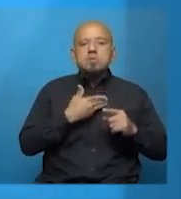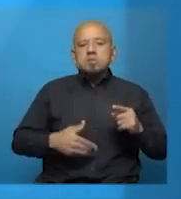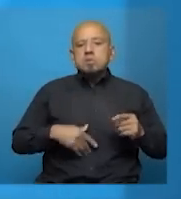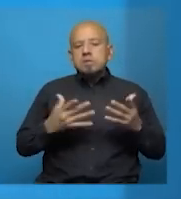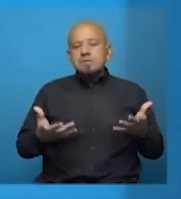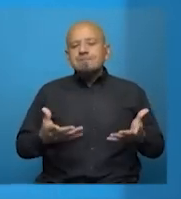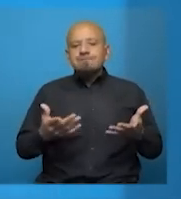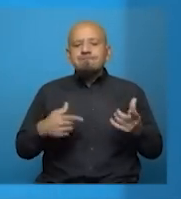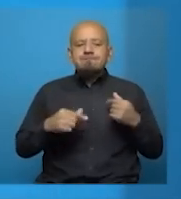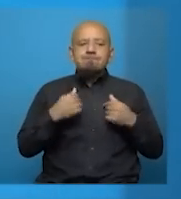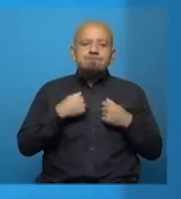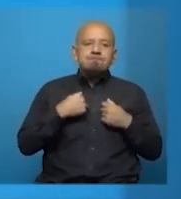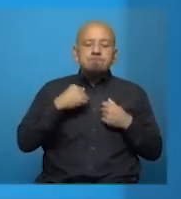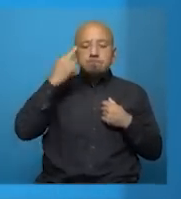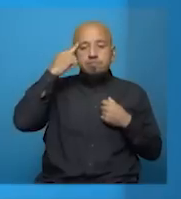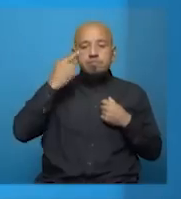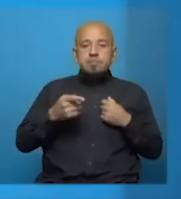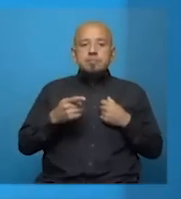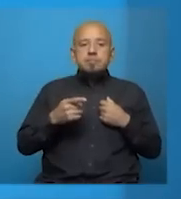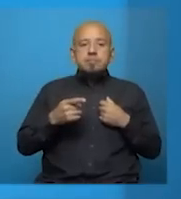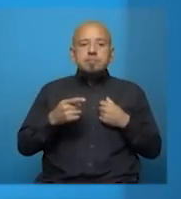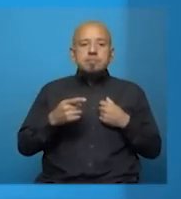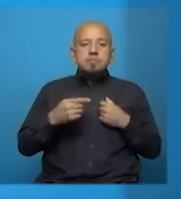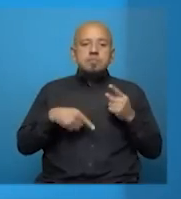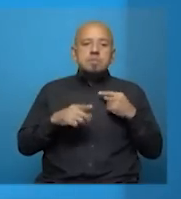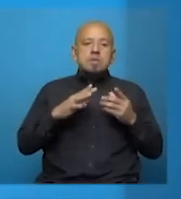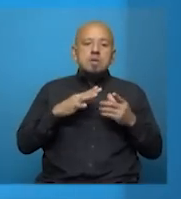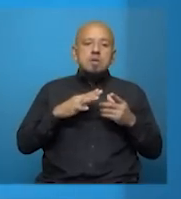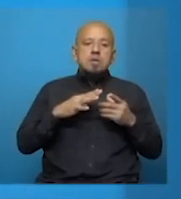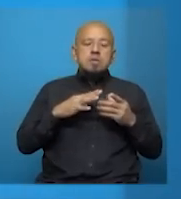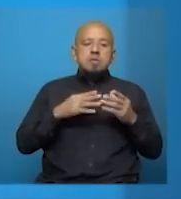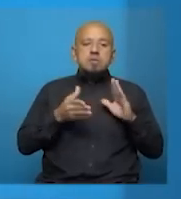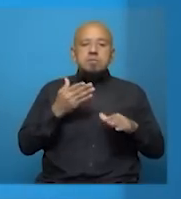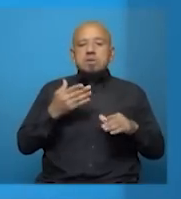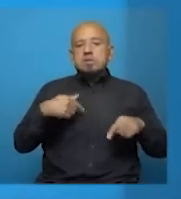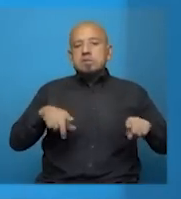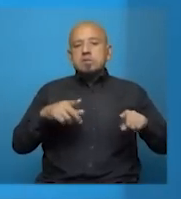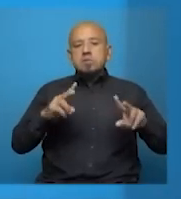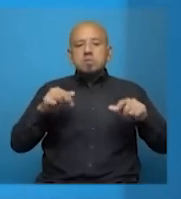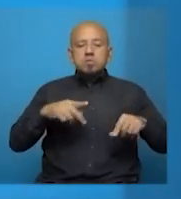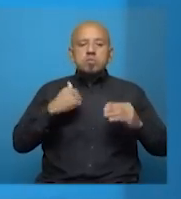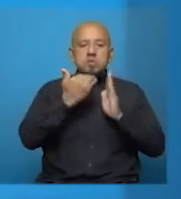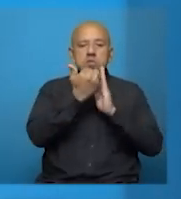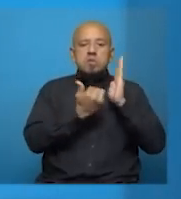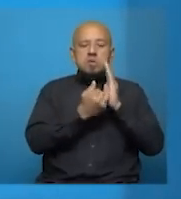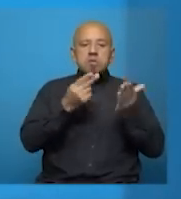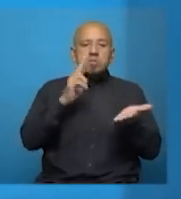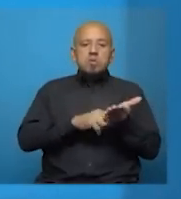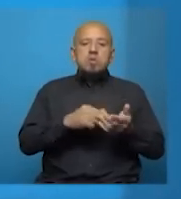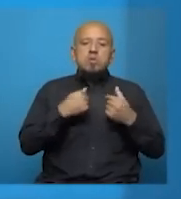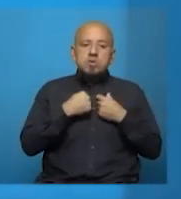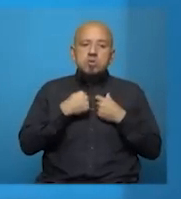poco con nuestro razonamiento de que es más una devolución que una rebaja de impuestos. Y yo